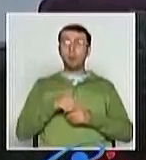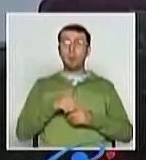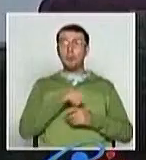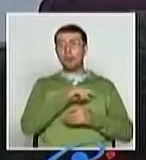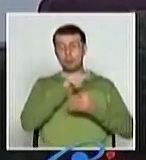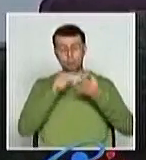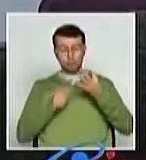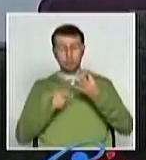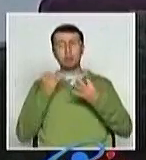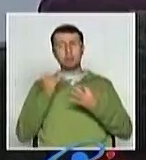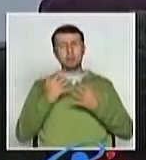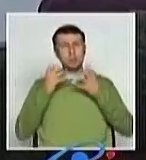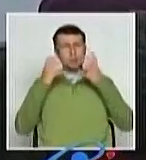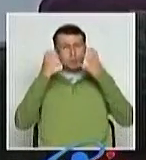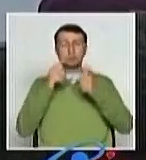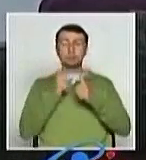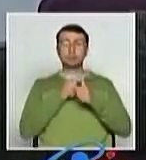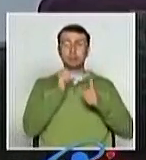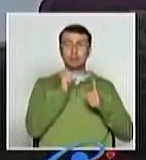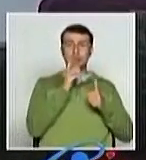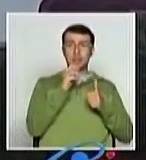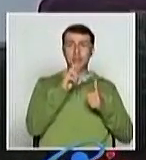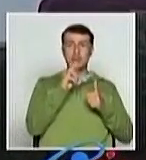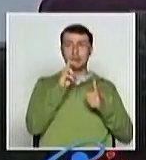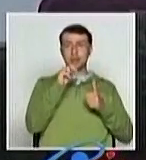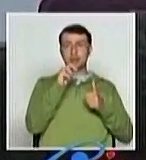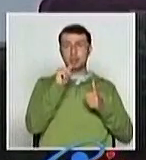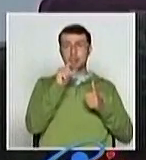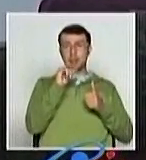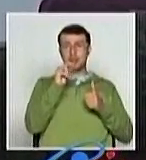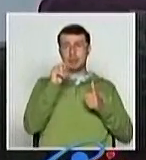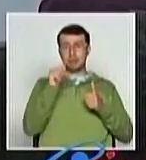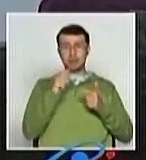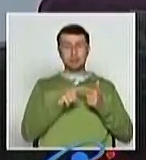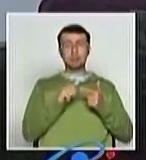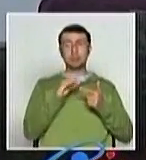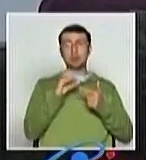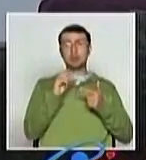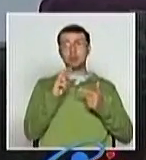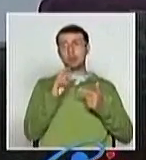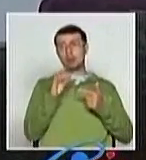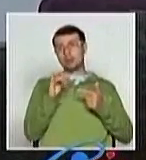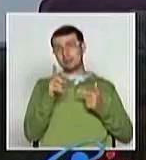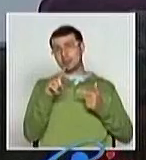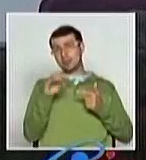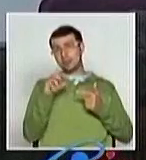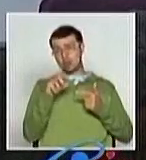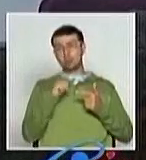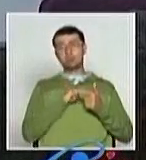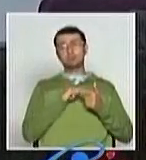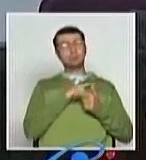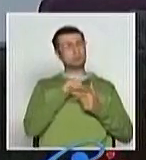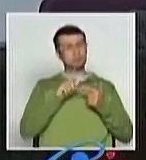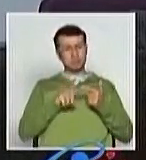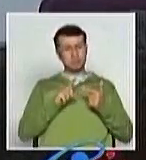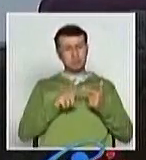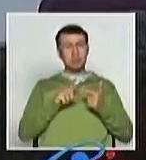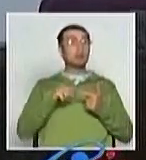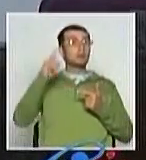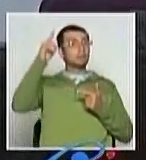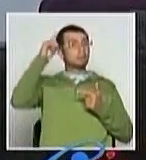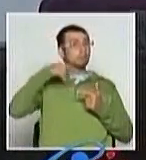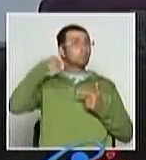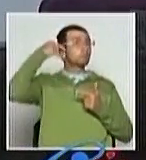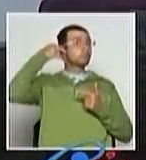estrés que es adrenalina Nora adrenalina y cortisol el cortisol lo que hace es que bombardea el hipocampo en el